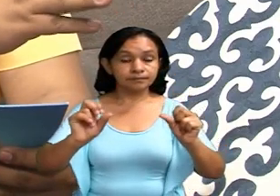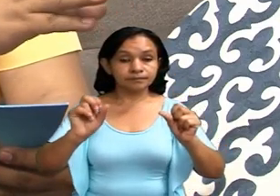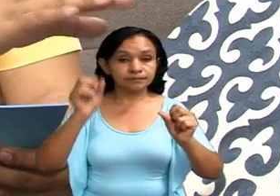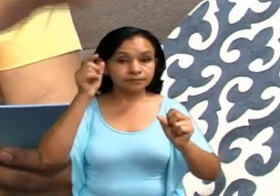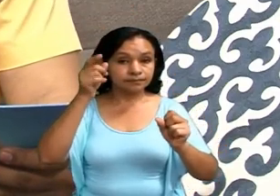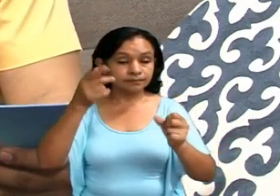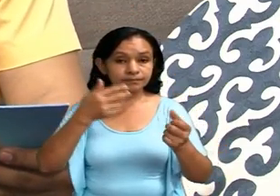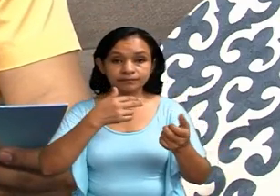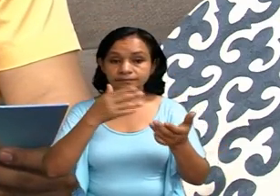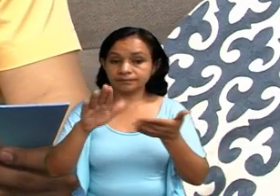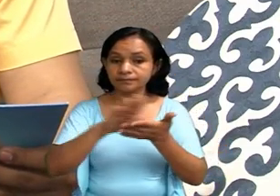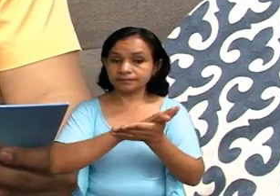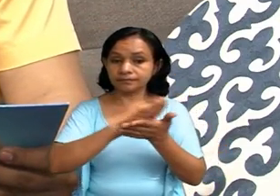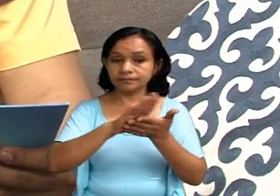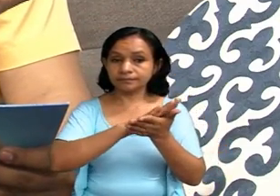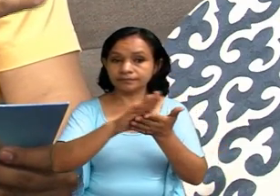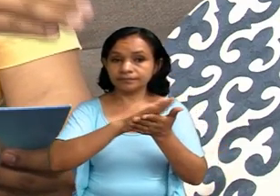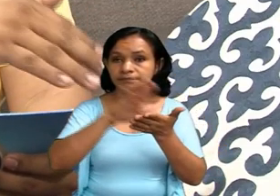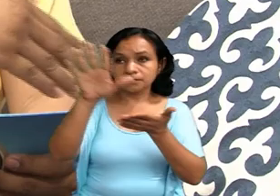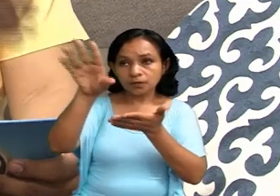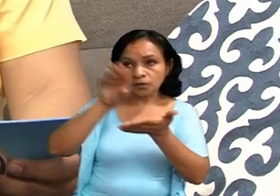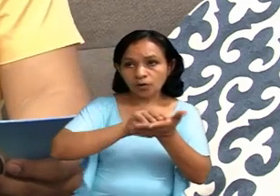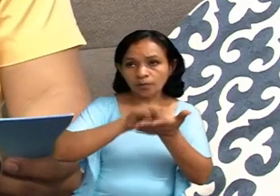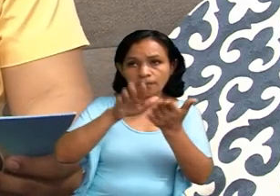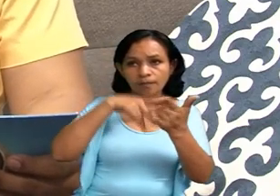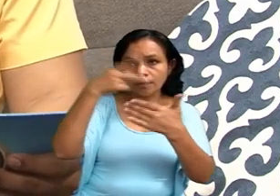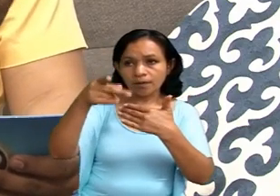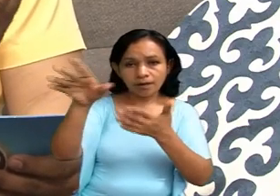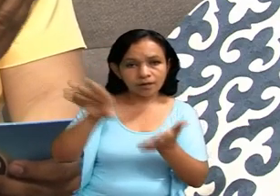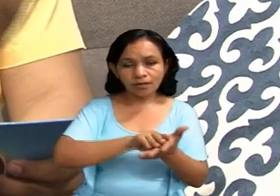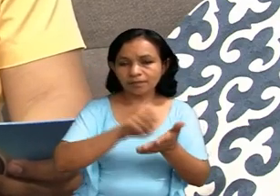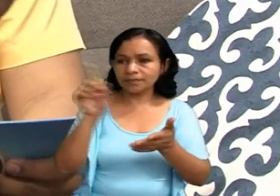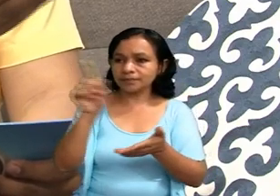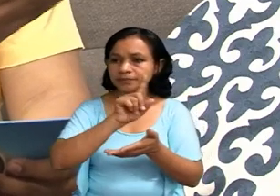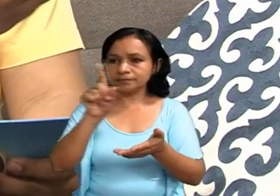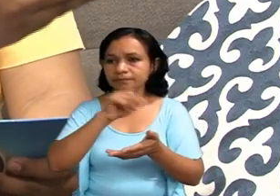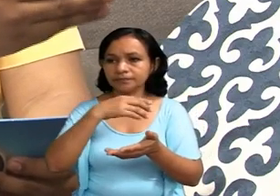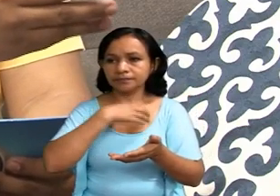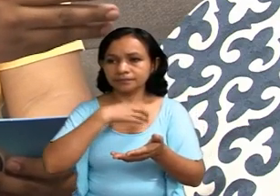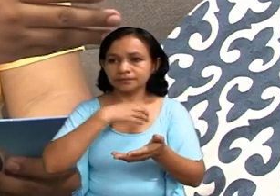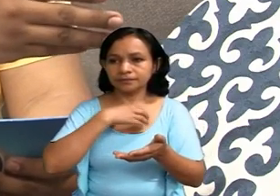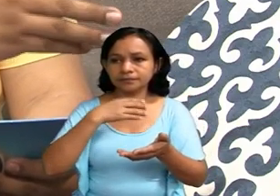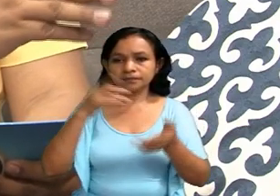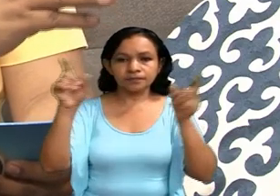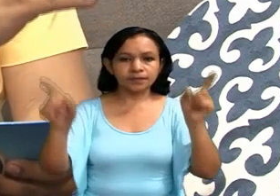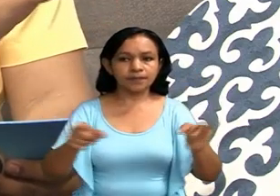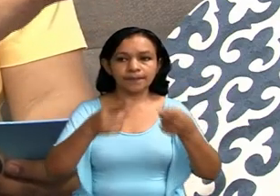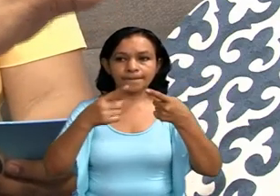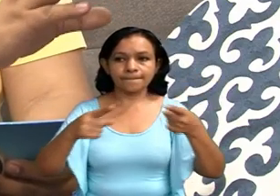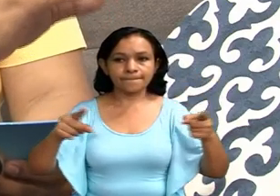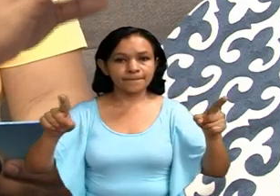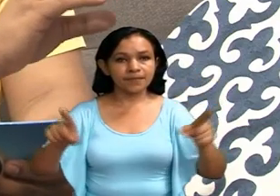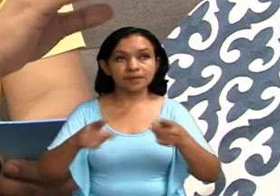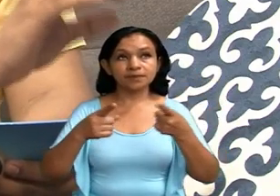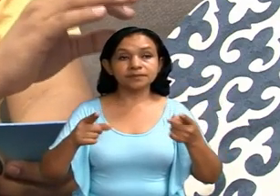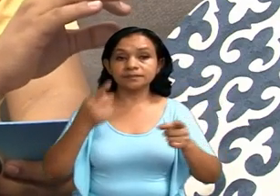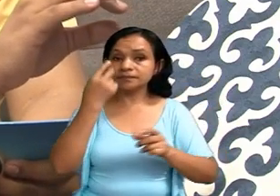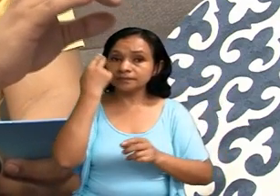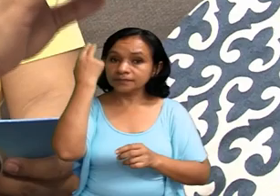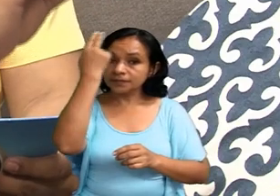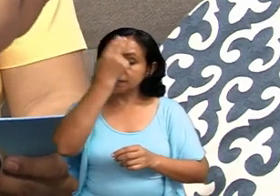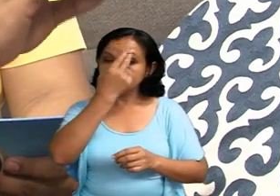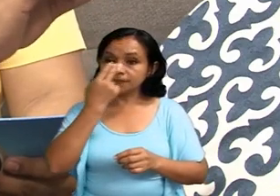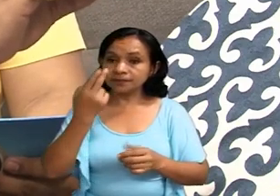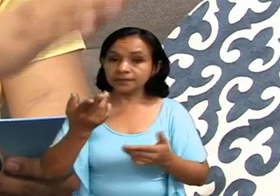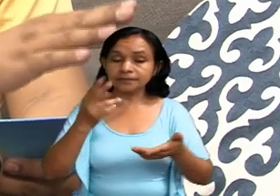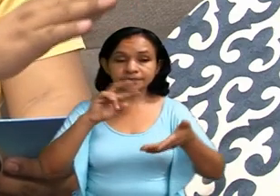hace copia ni réplica de otros programas, aunque se está trabajando a partir del rescate de la música. Y le pregunto a partir de